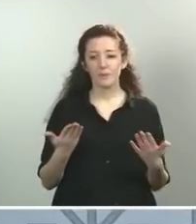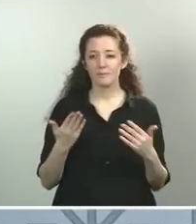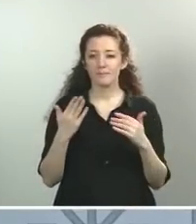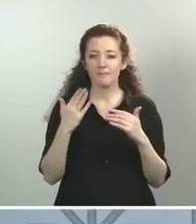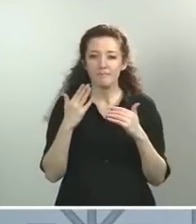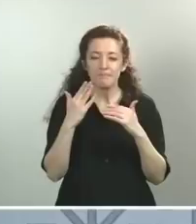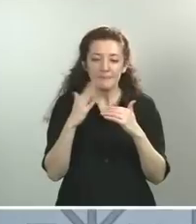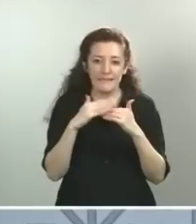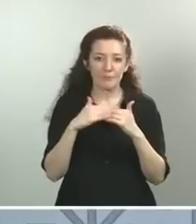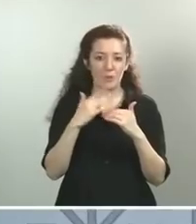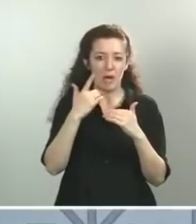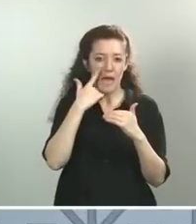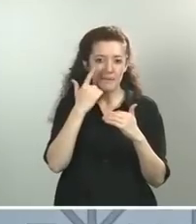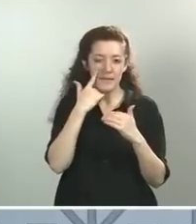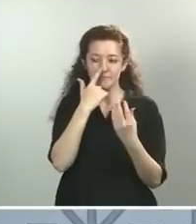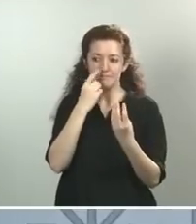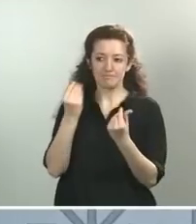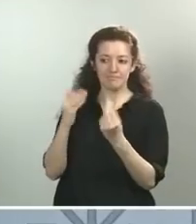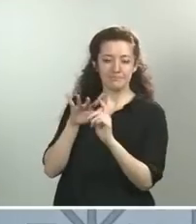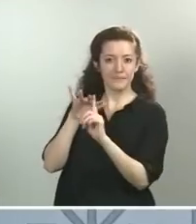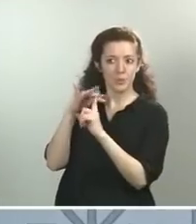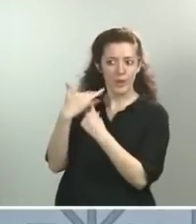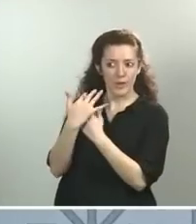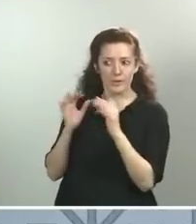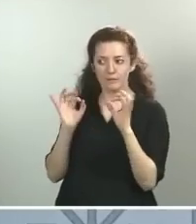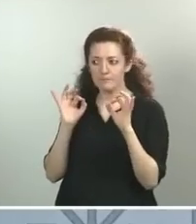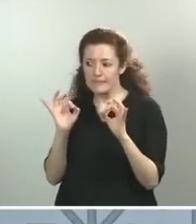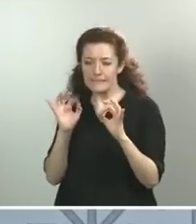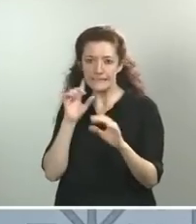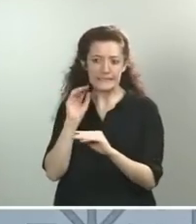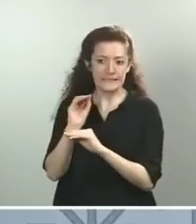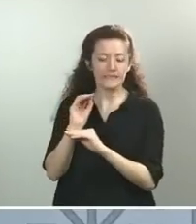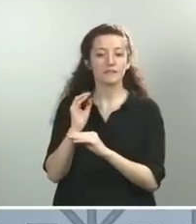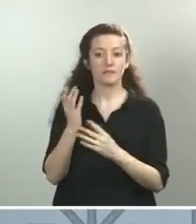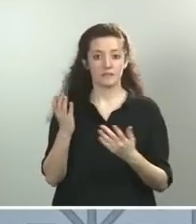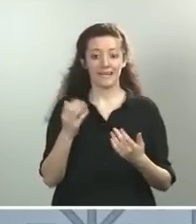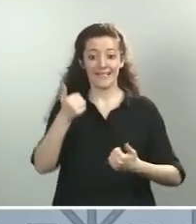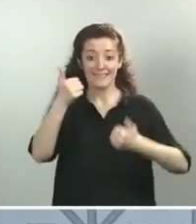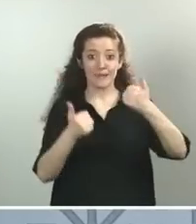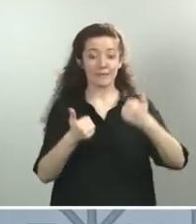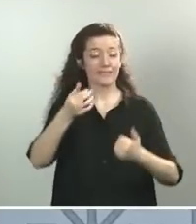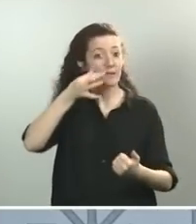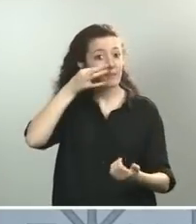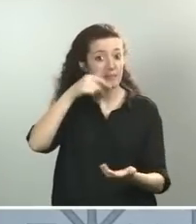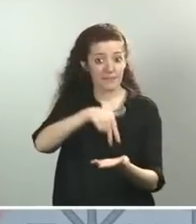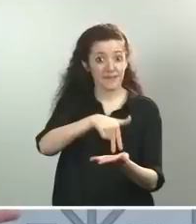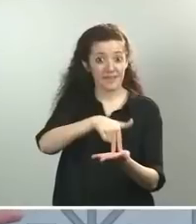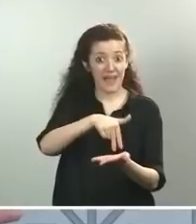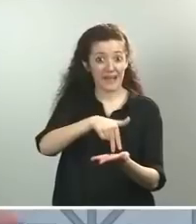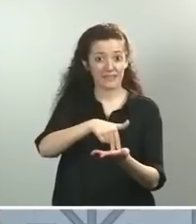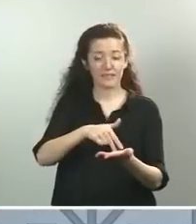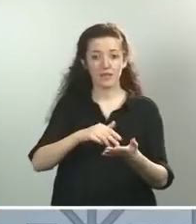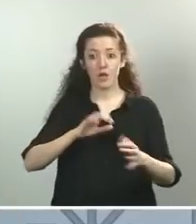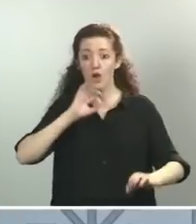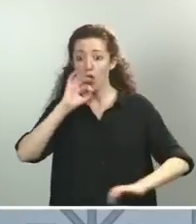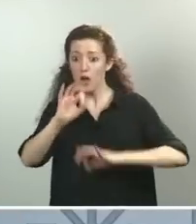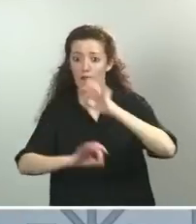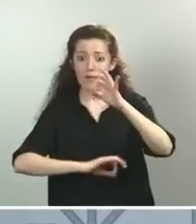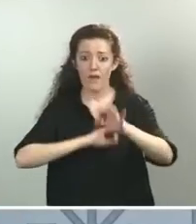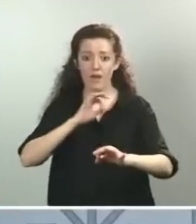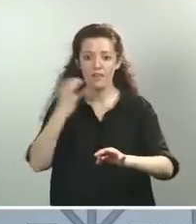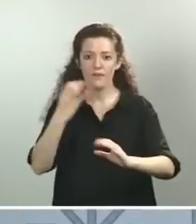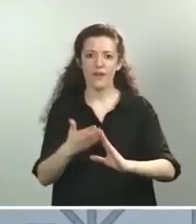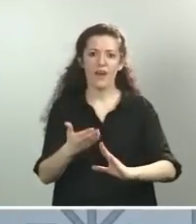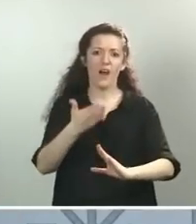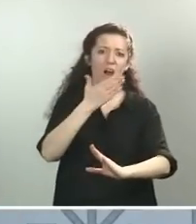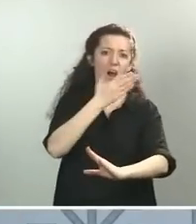os exámenes presenciales, iso non requiere demasiada preparación porque son os de sempre con